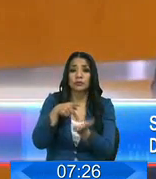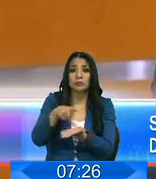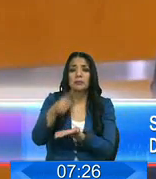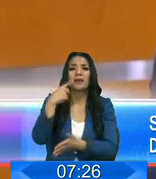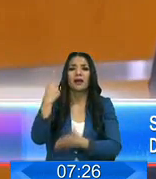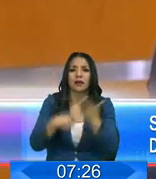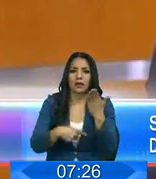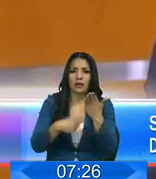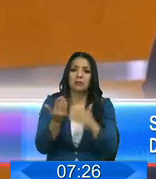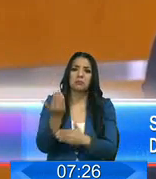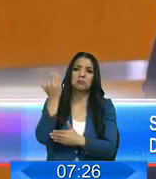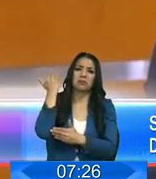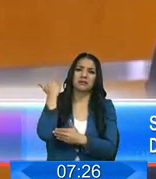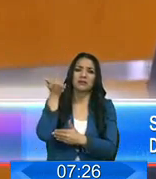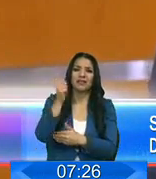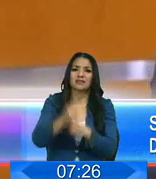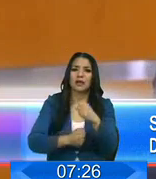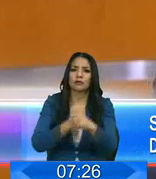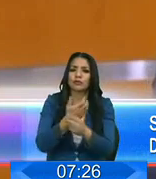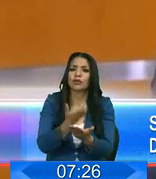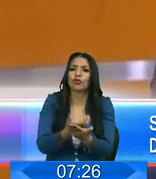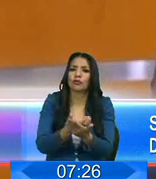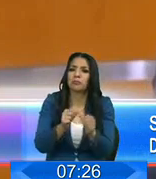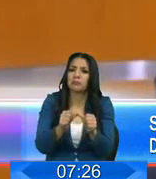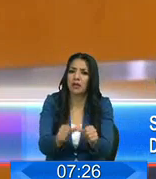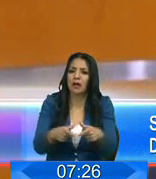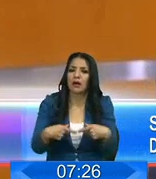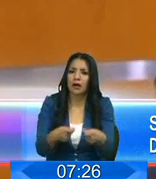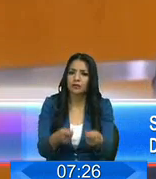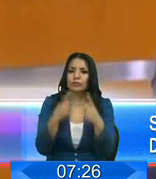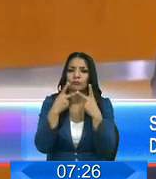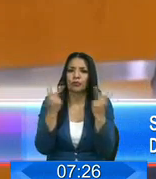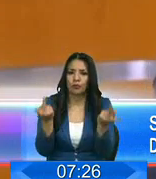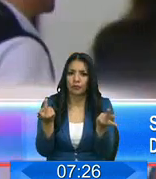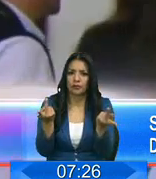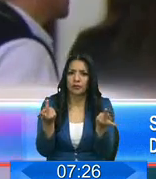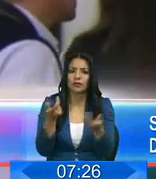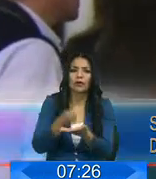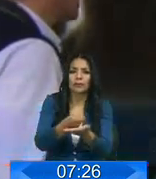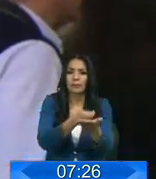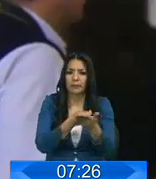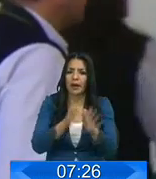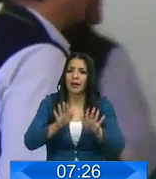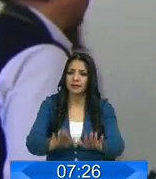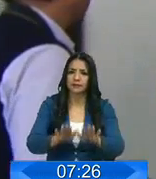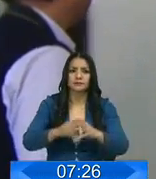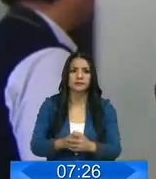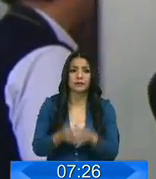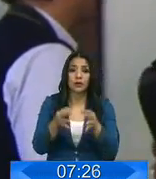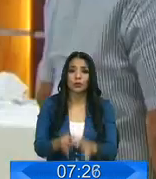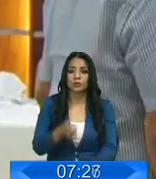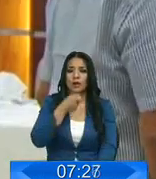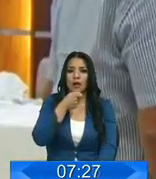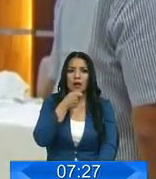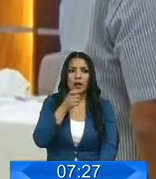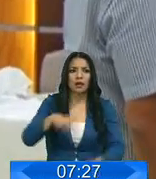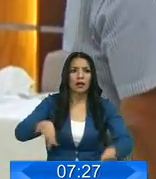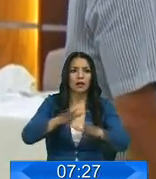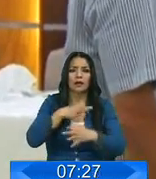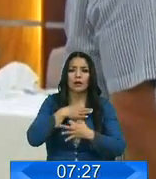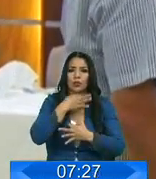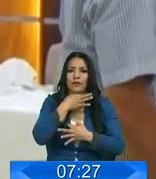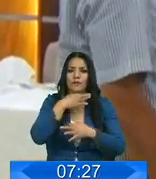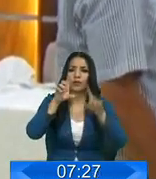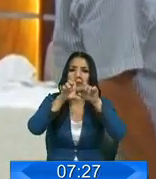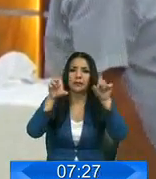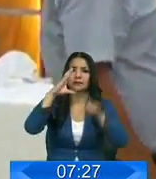la economía de los últimos 10 años que estaba basada en el gasto público y en el consumo. Lo dijo durante un encuentro con los ejecutivos de la